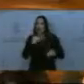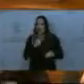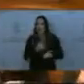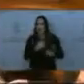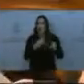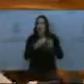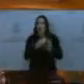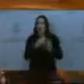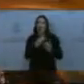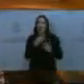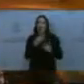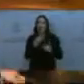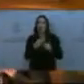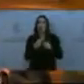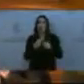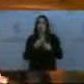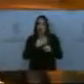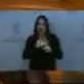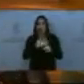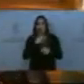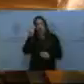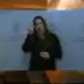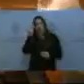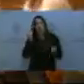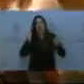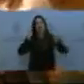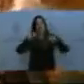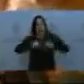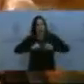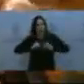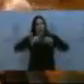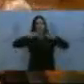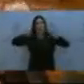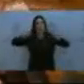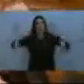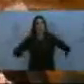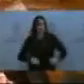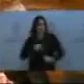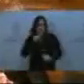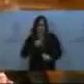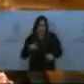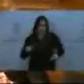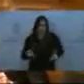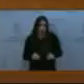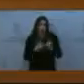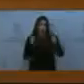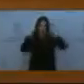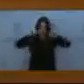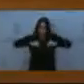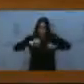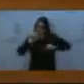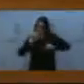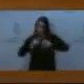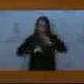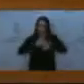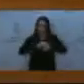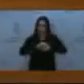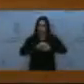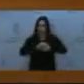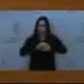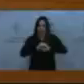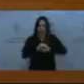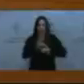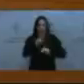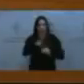parlamentario considera que los acuerdos, y voy más allá, firmados o no, son para cumplirlos. Y voy más